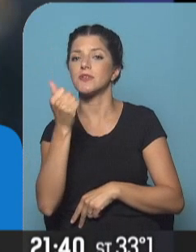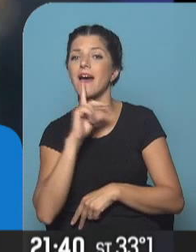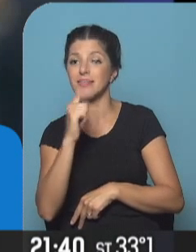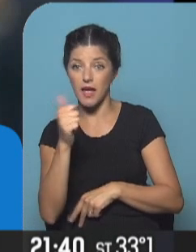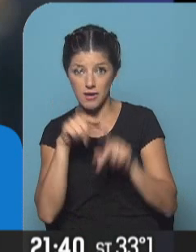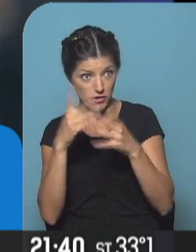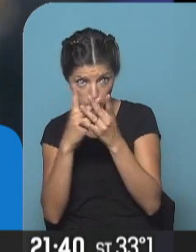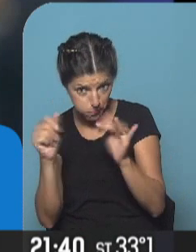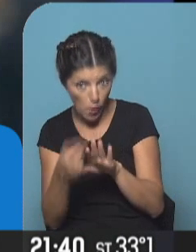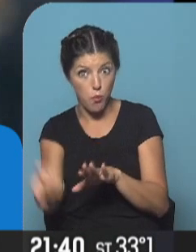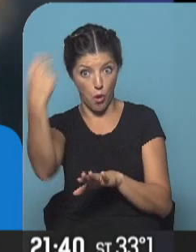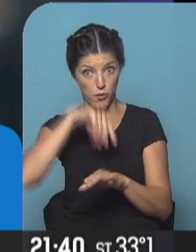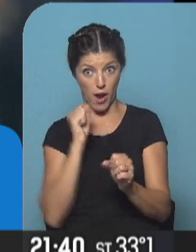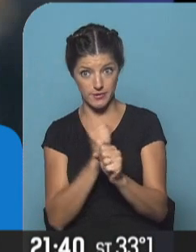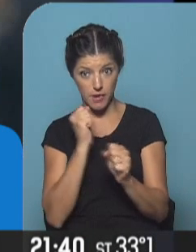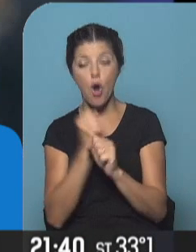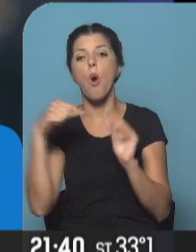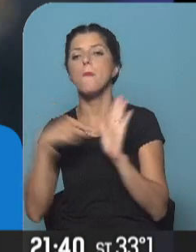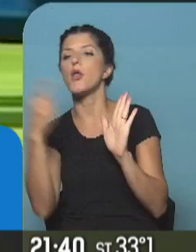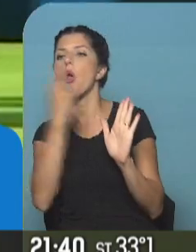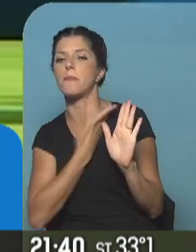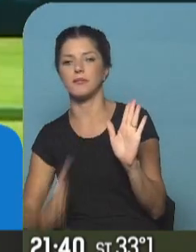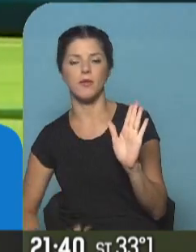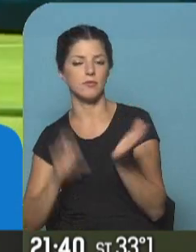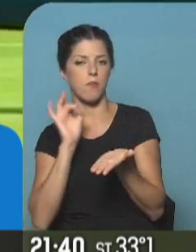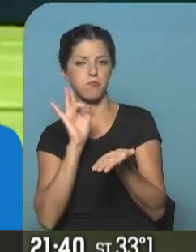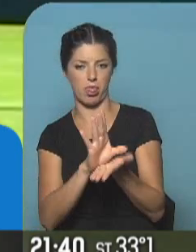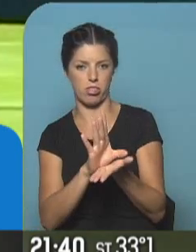trabajo, ha sido despedido por la dirigencia del Sevilla